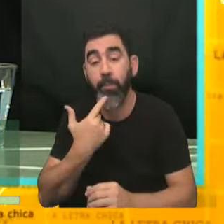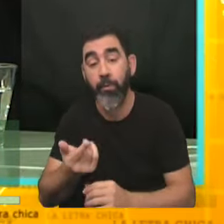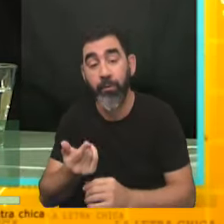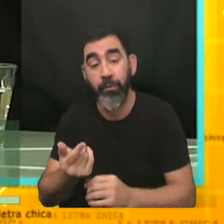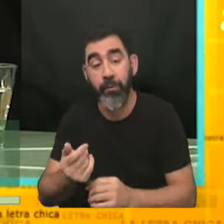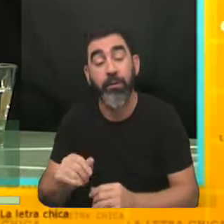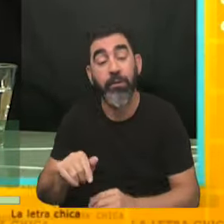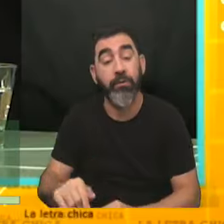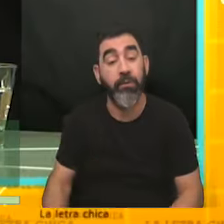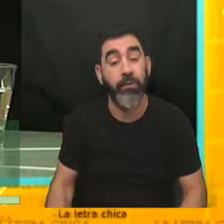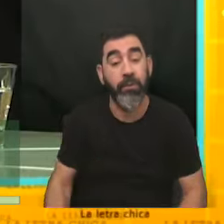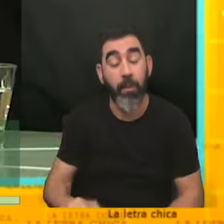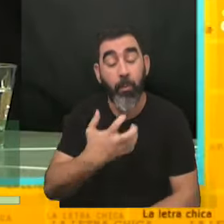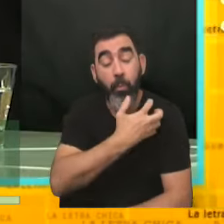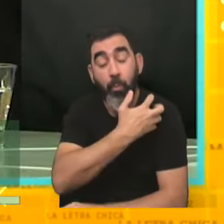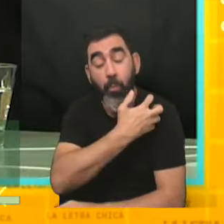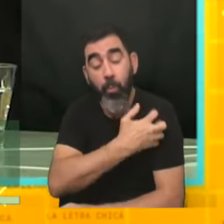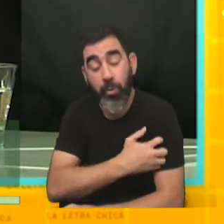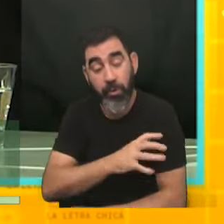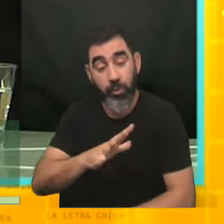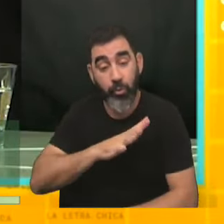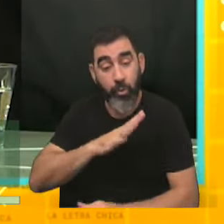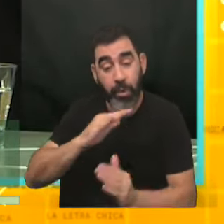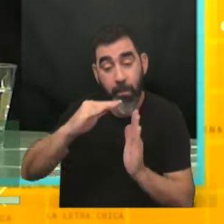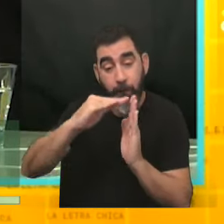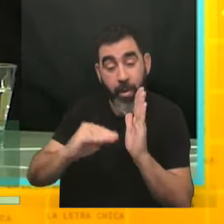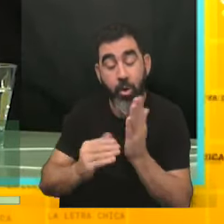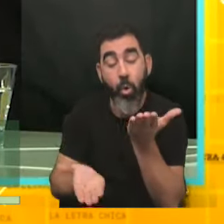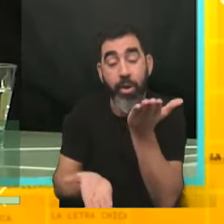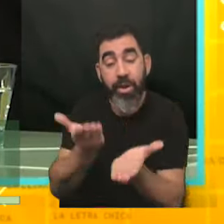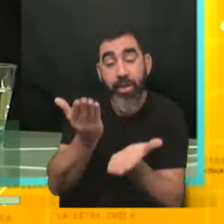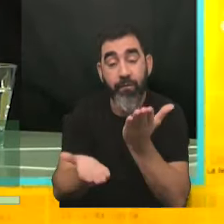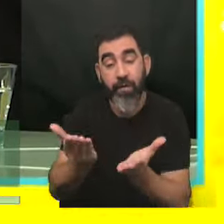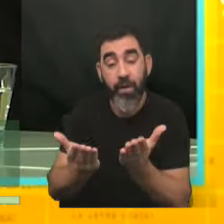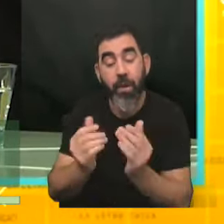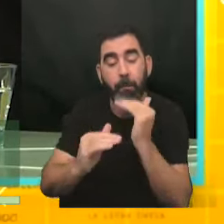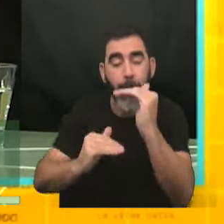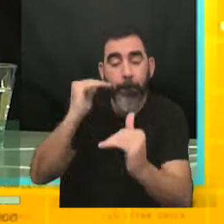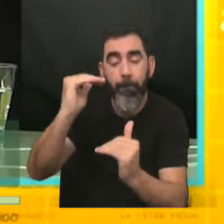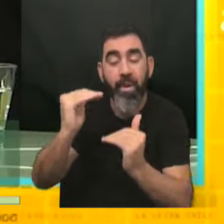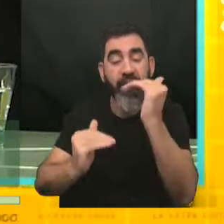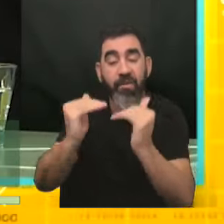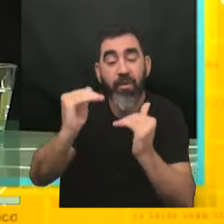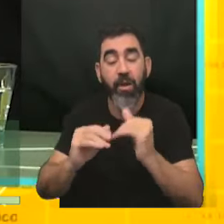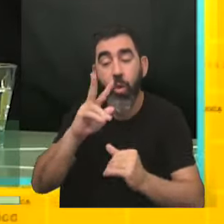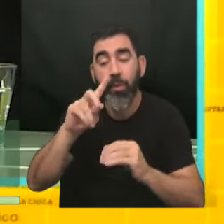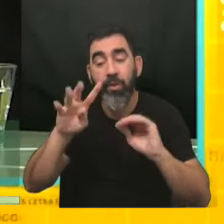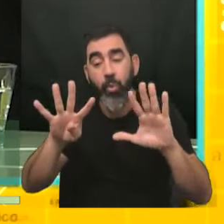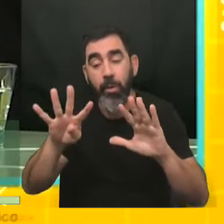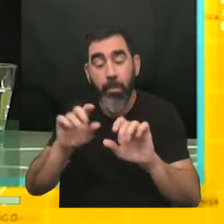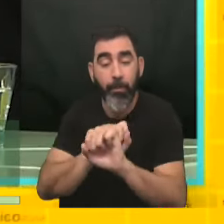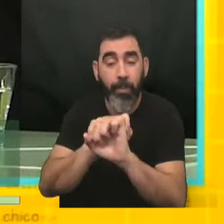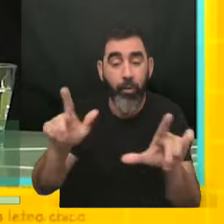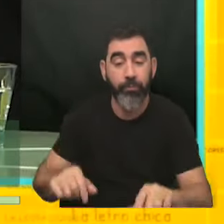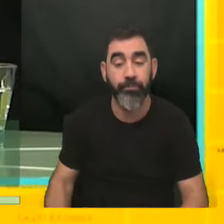con que la pobreza todavía esté por debajo de los niveles por encima de los niveles de 2019 y